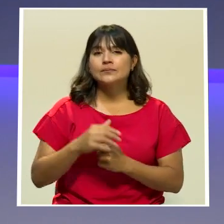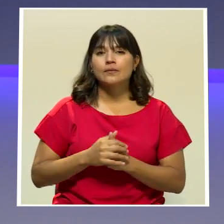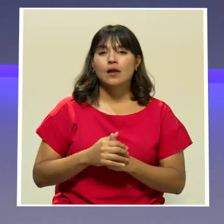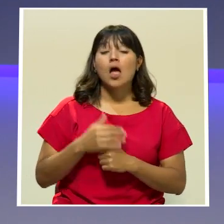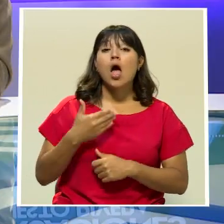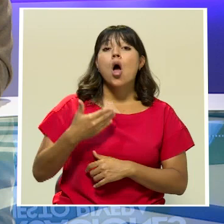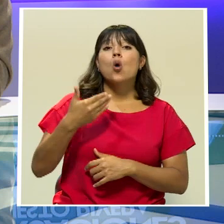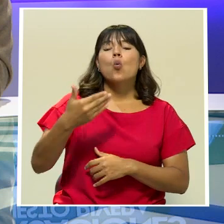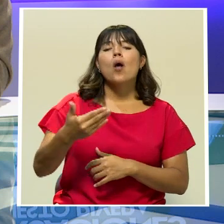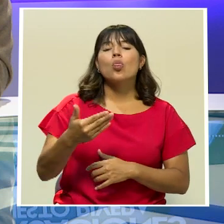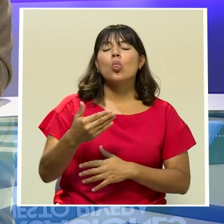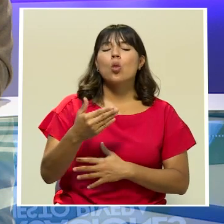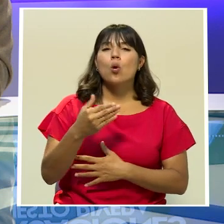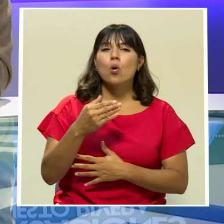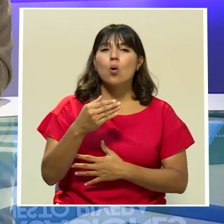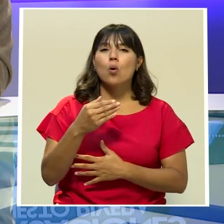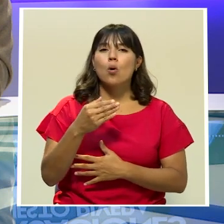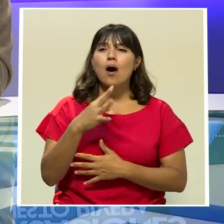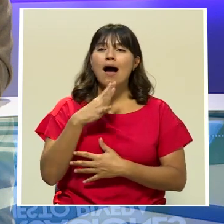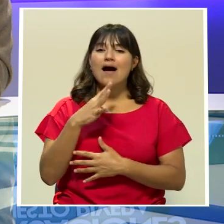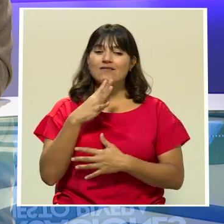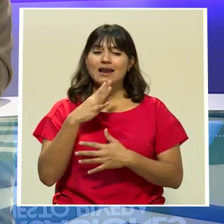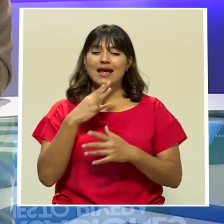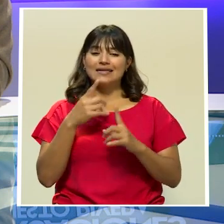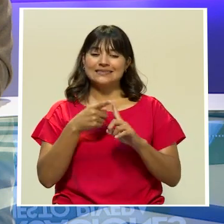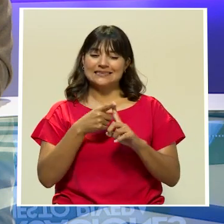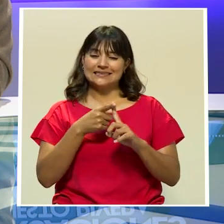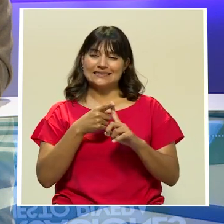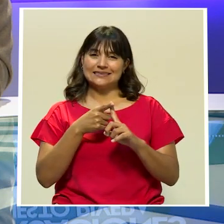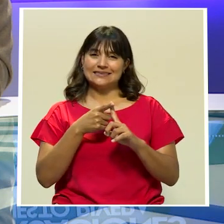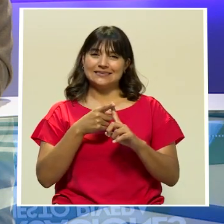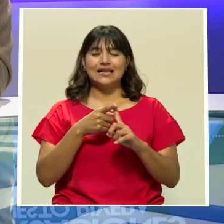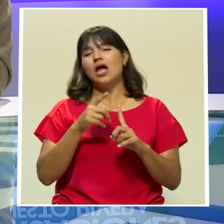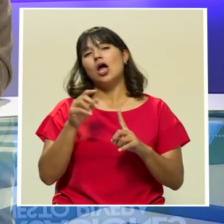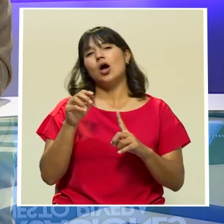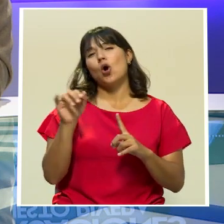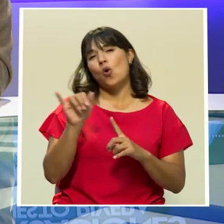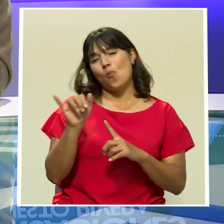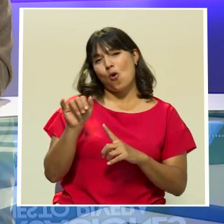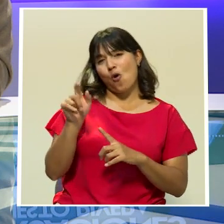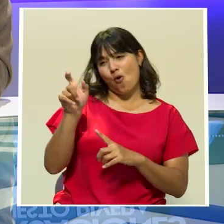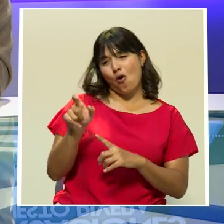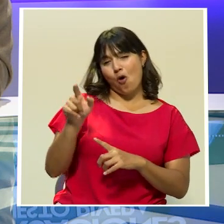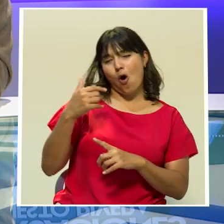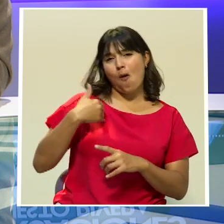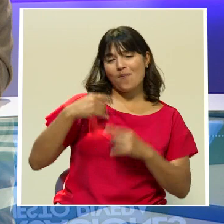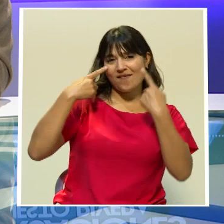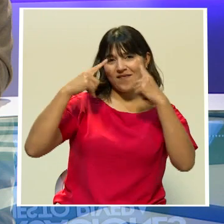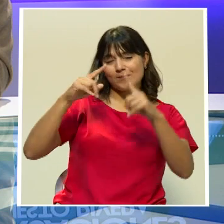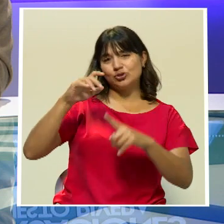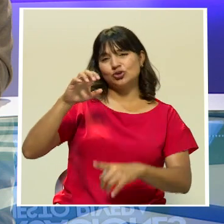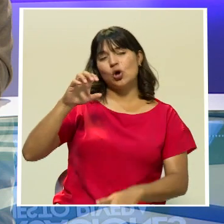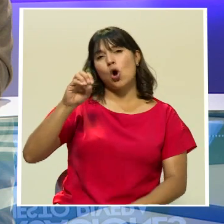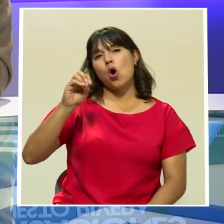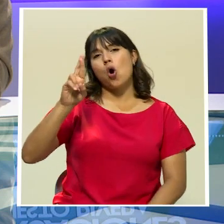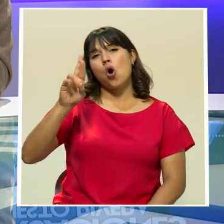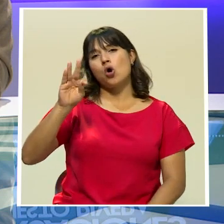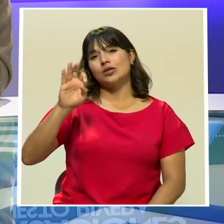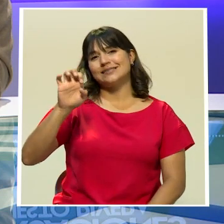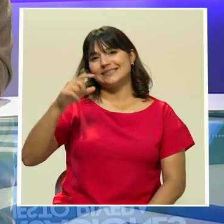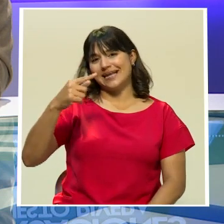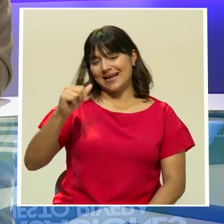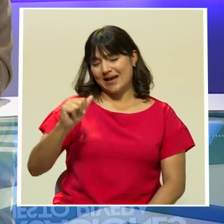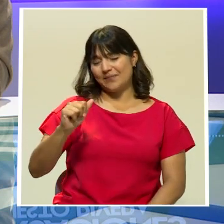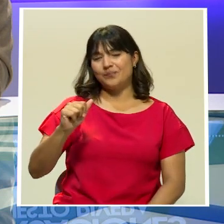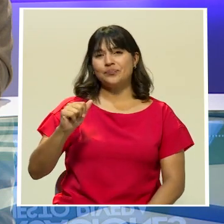cuando se habla en el sentido orteguiano de élites y que vos seguís, se